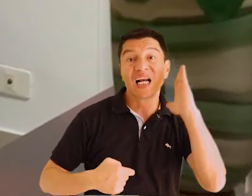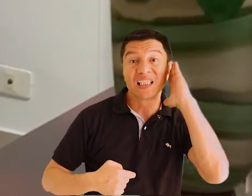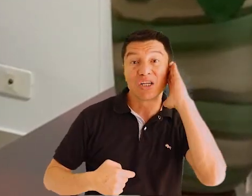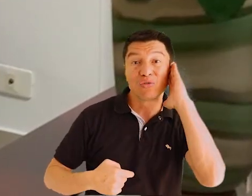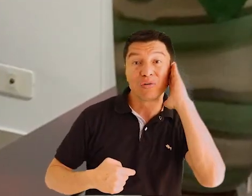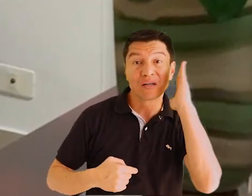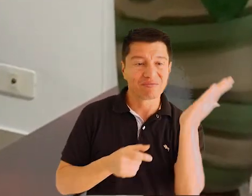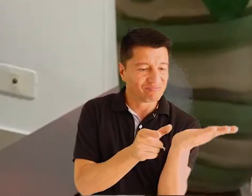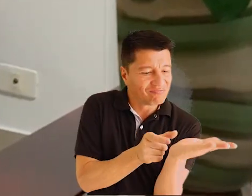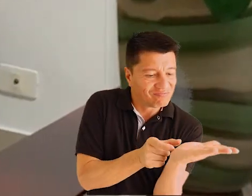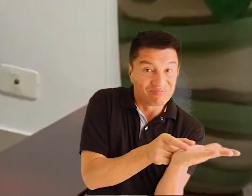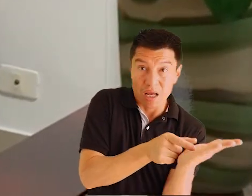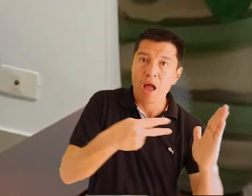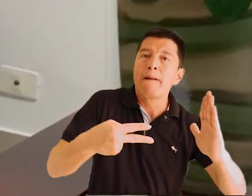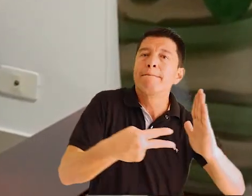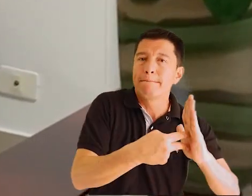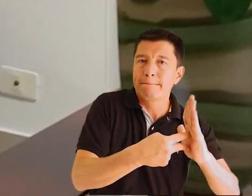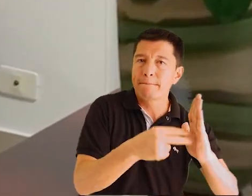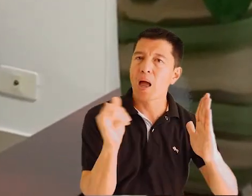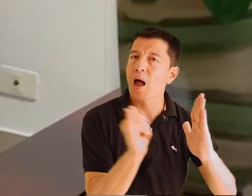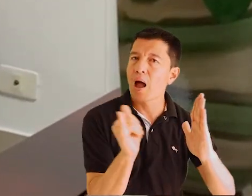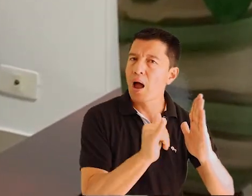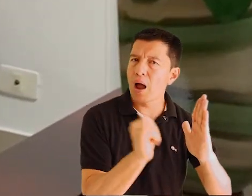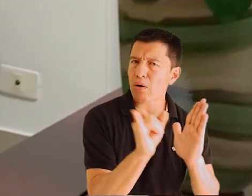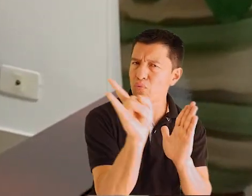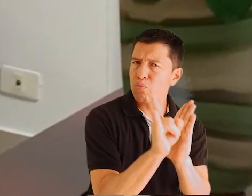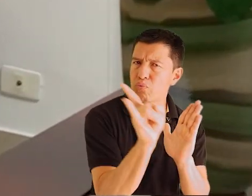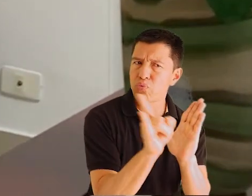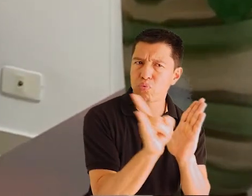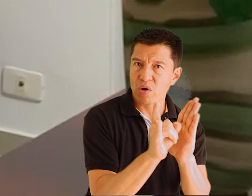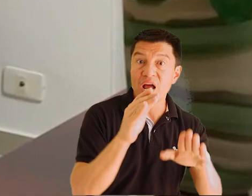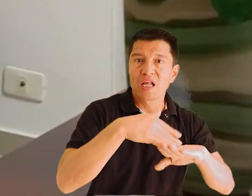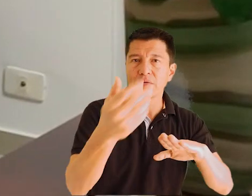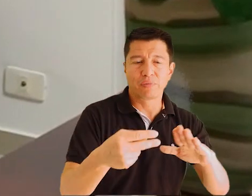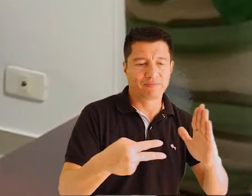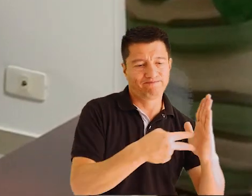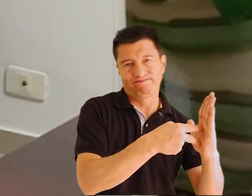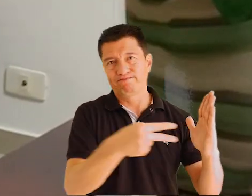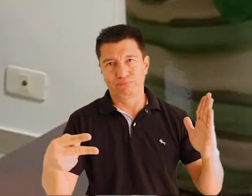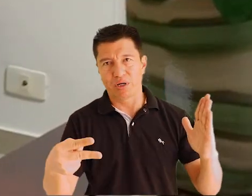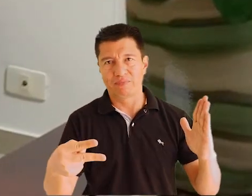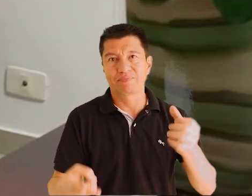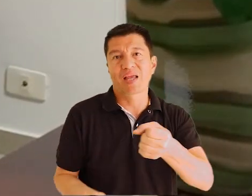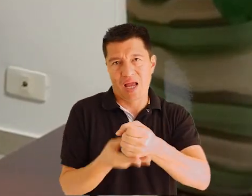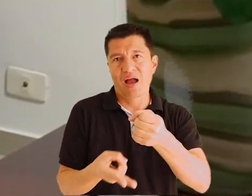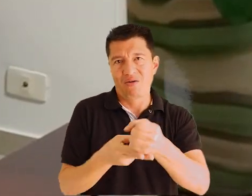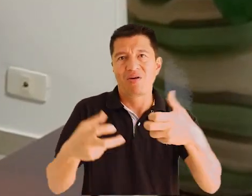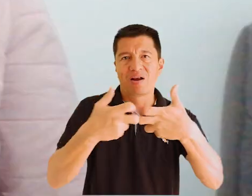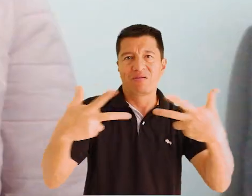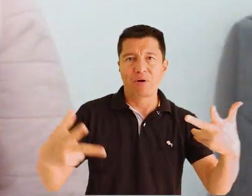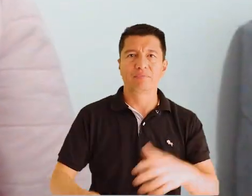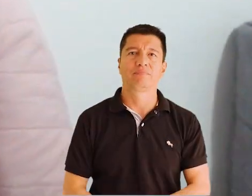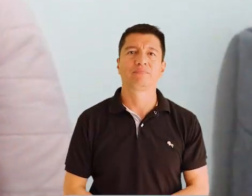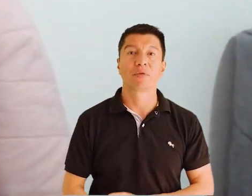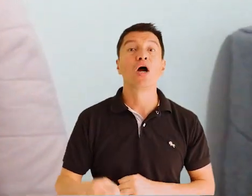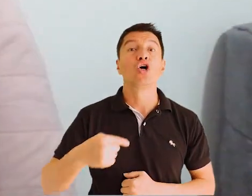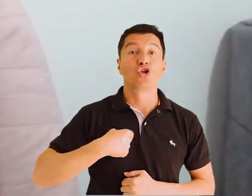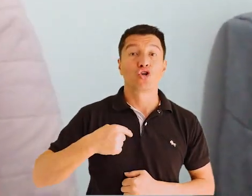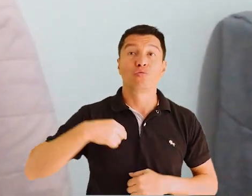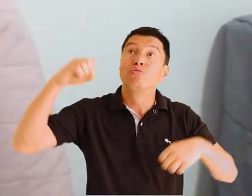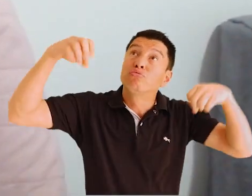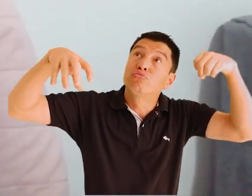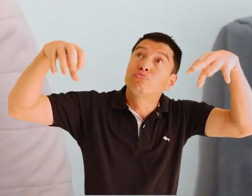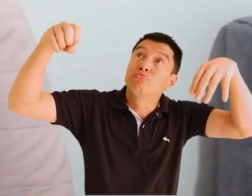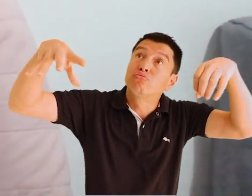batería del celular, desconecto el cargador para evitar el consumo de energía. Tengo limpias